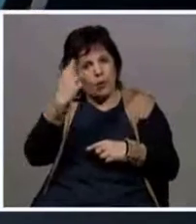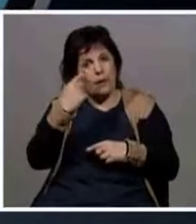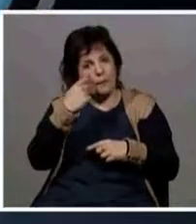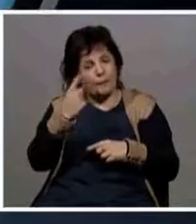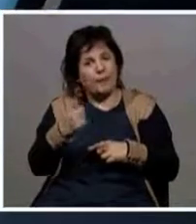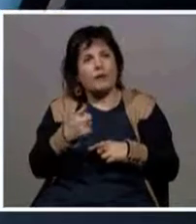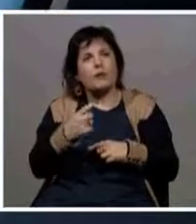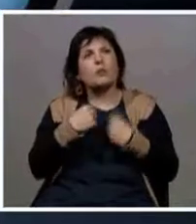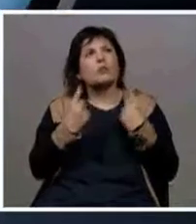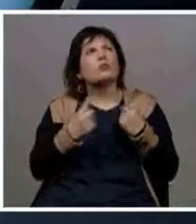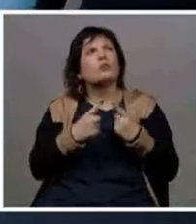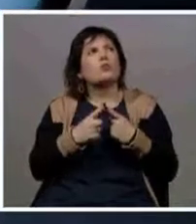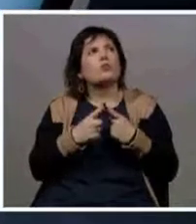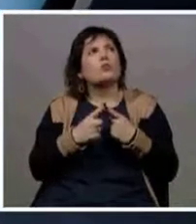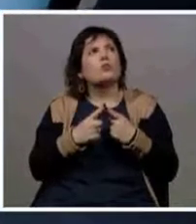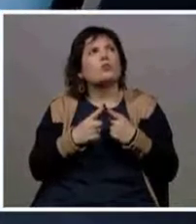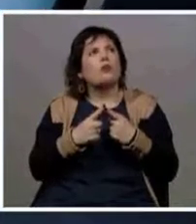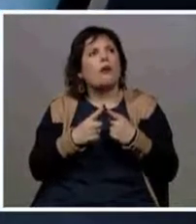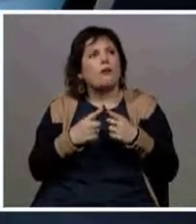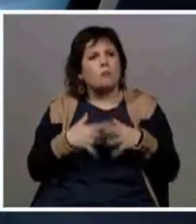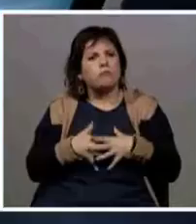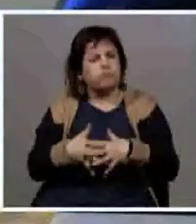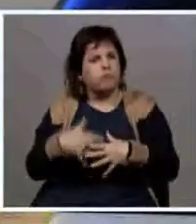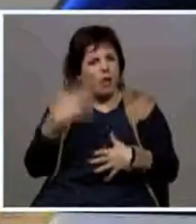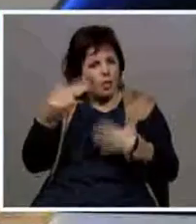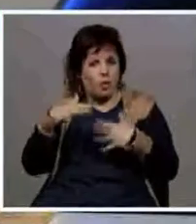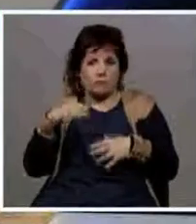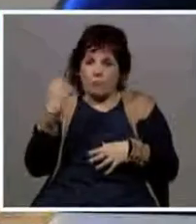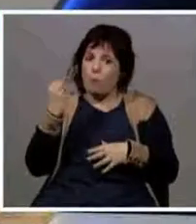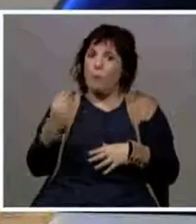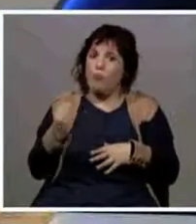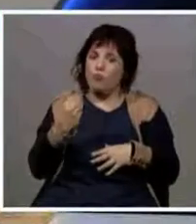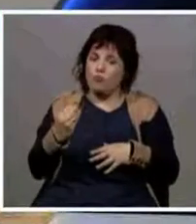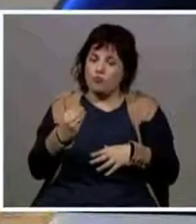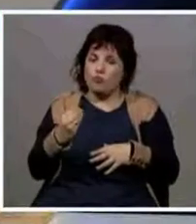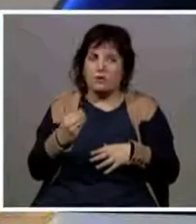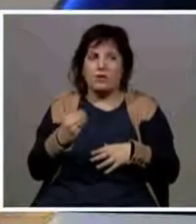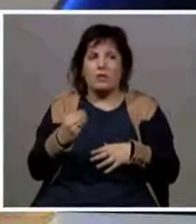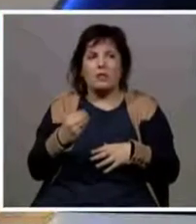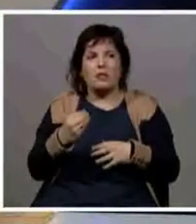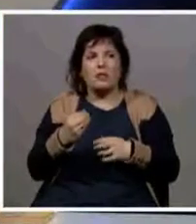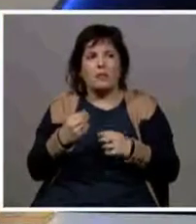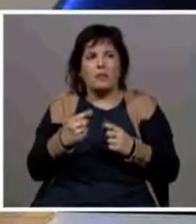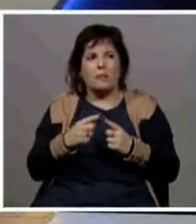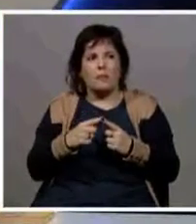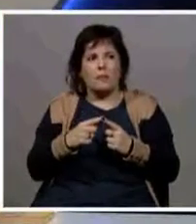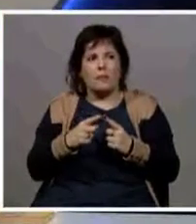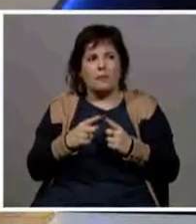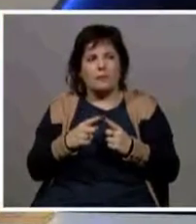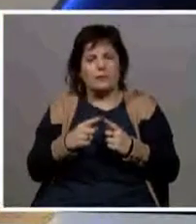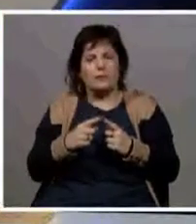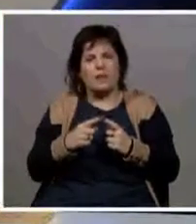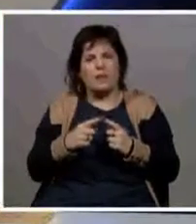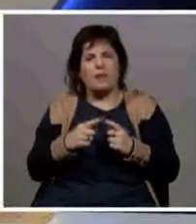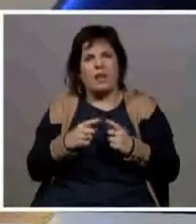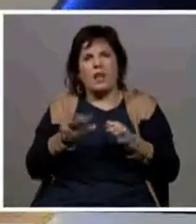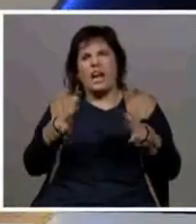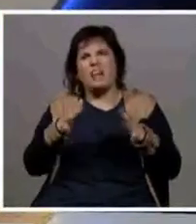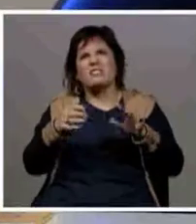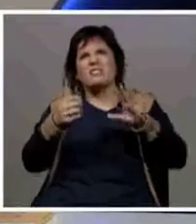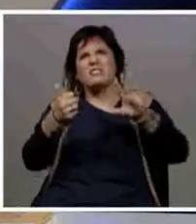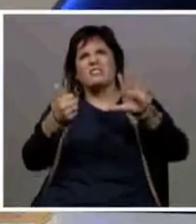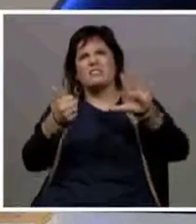ustedes que sostenemos un lo que se llama una fecundidad adolescente alta el país tiene una profundidad que se ubica en